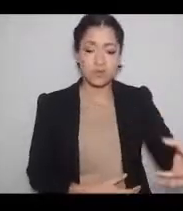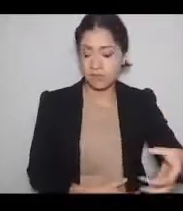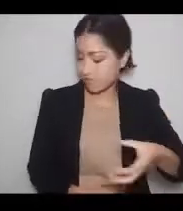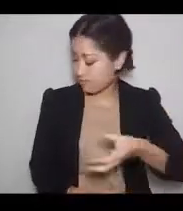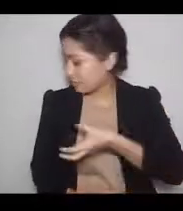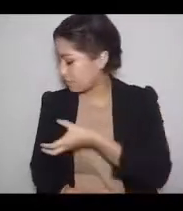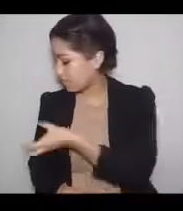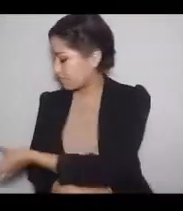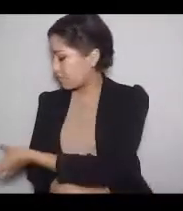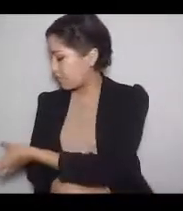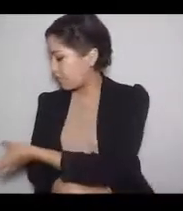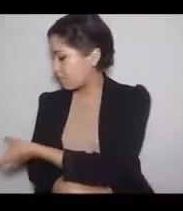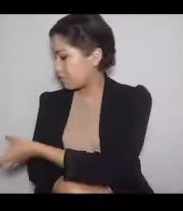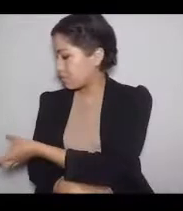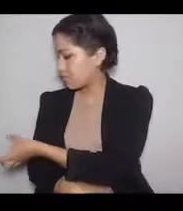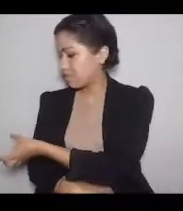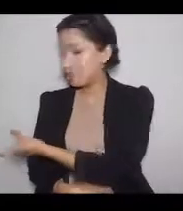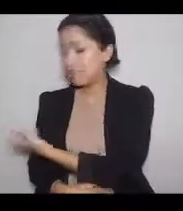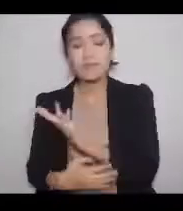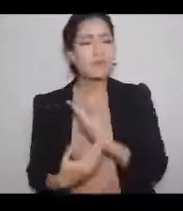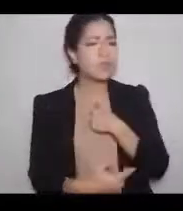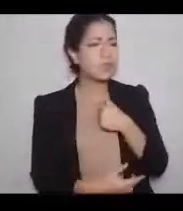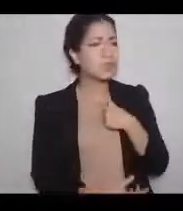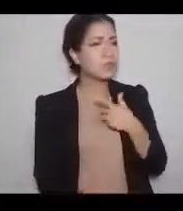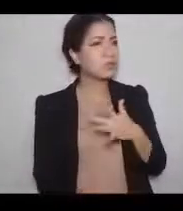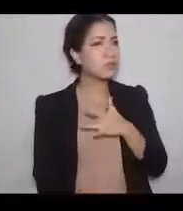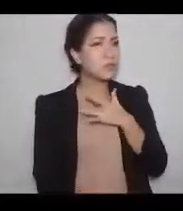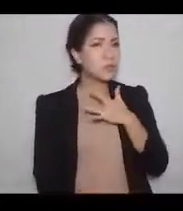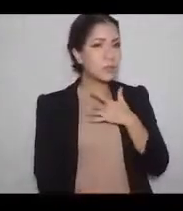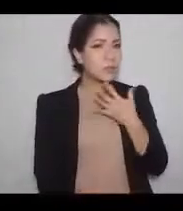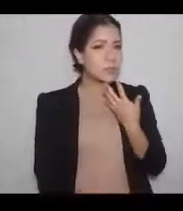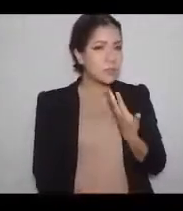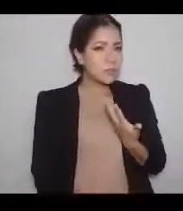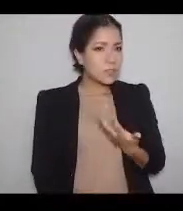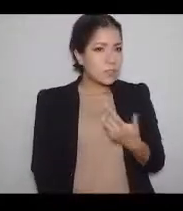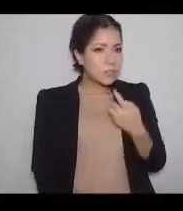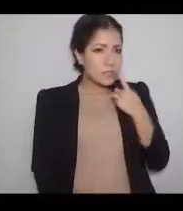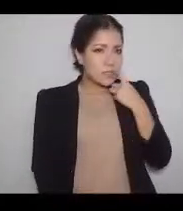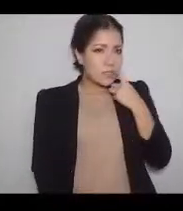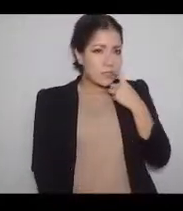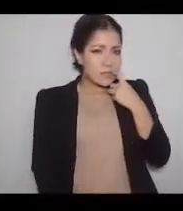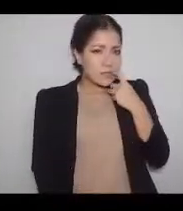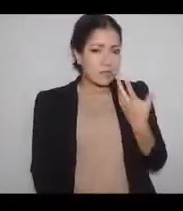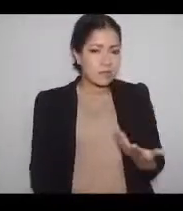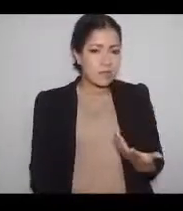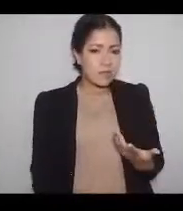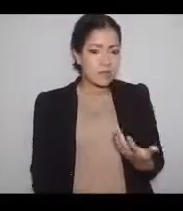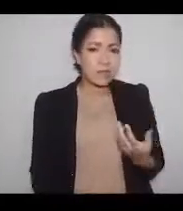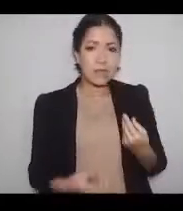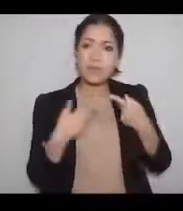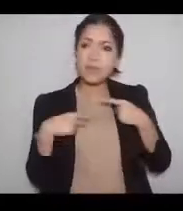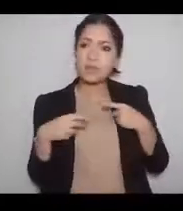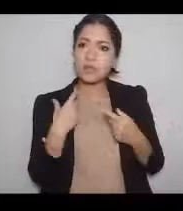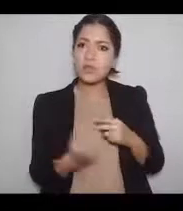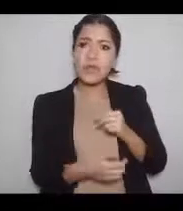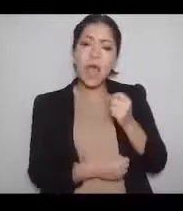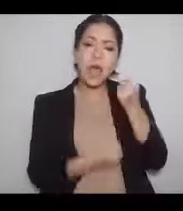Hay gente que nunca atrapa una pelota en un estadio. La mayoría de la gente. Lo que me dio envidia no fue la pelota,